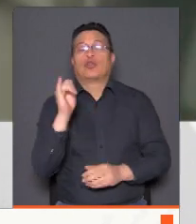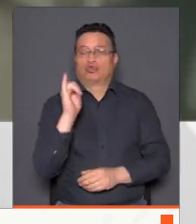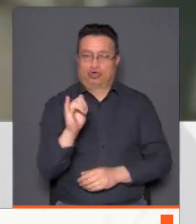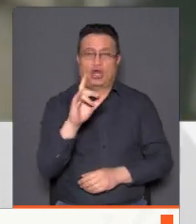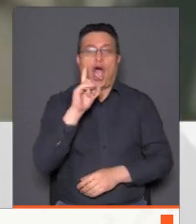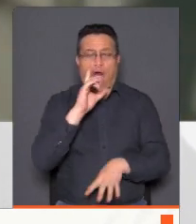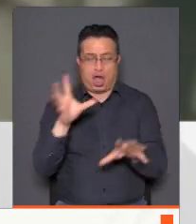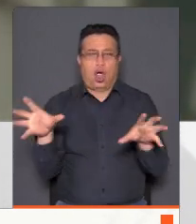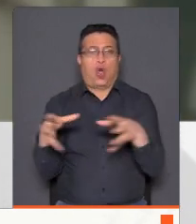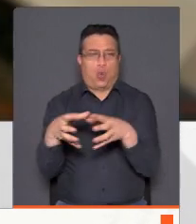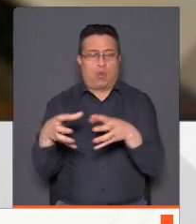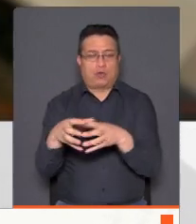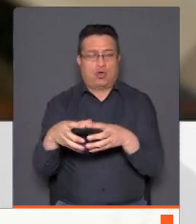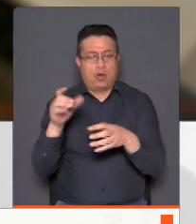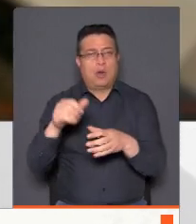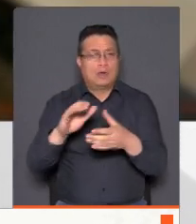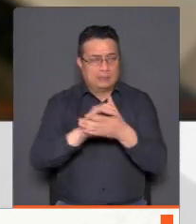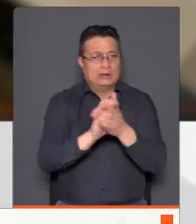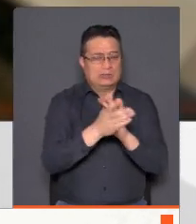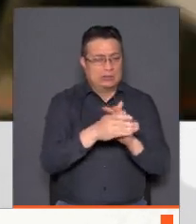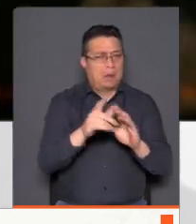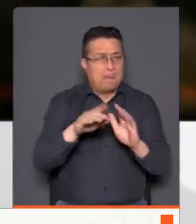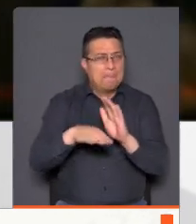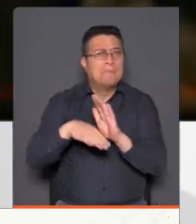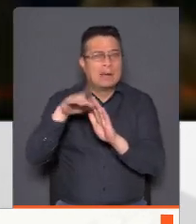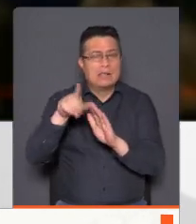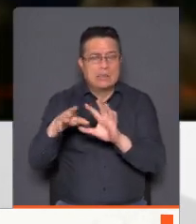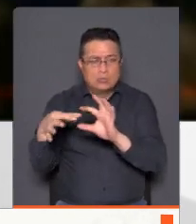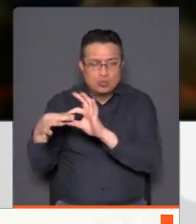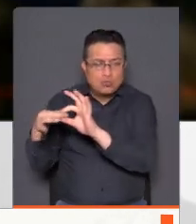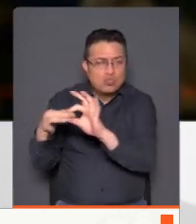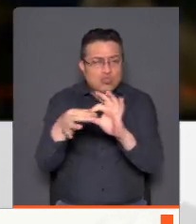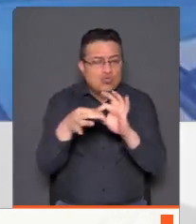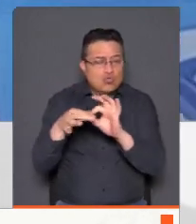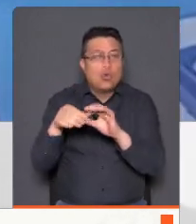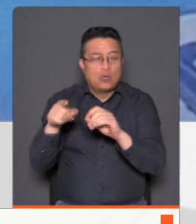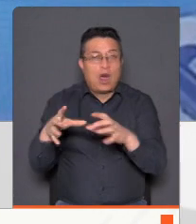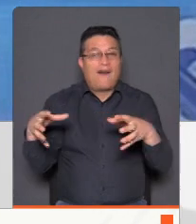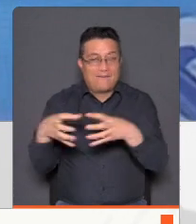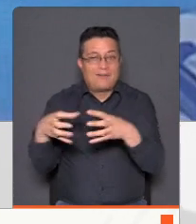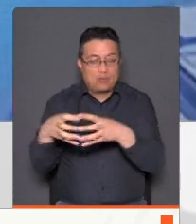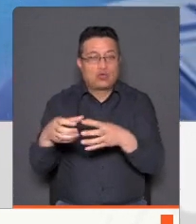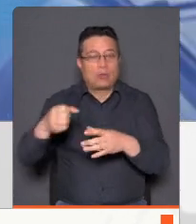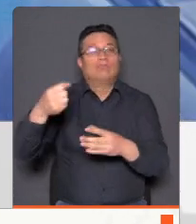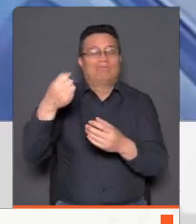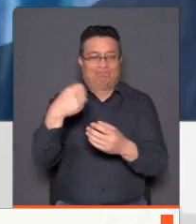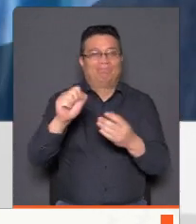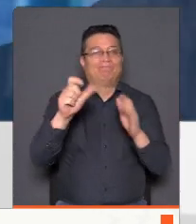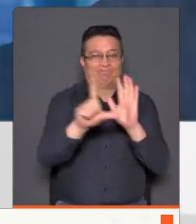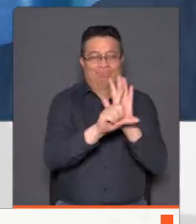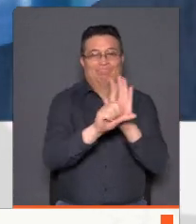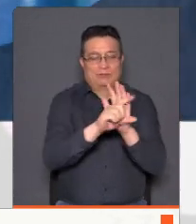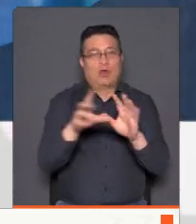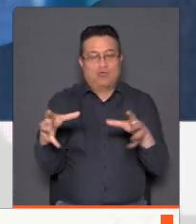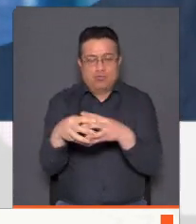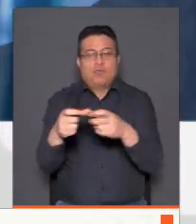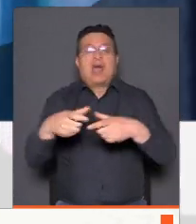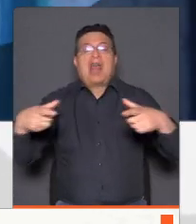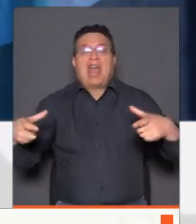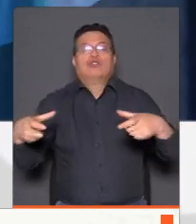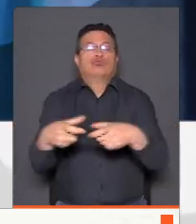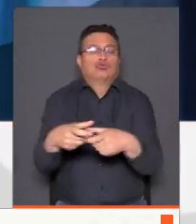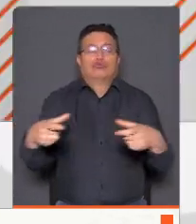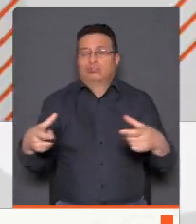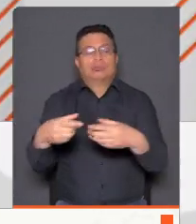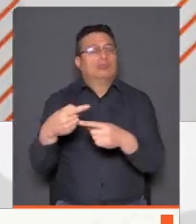yo diría más que crimen organizado, que están muy asociados, hay bandas criminales. Bandas criminales, chicas, grandes, como usted quiera llamarlas, pero sí